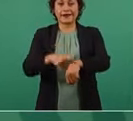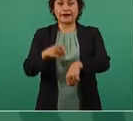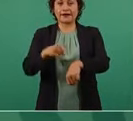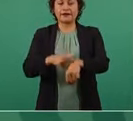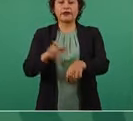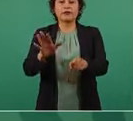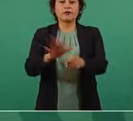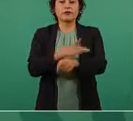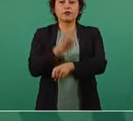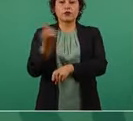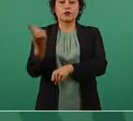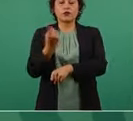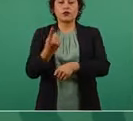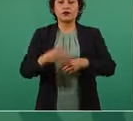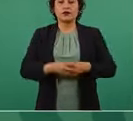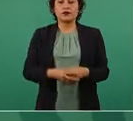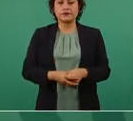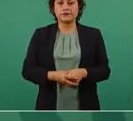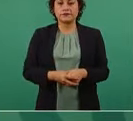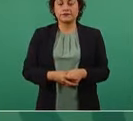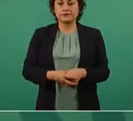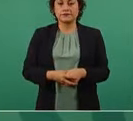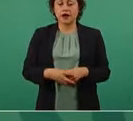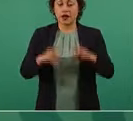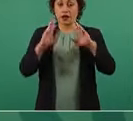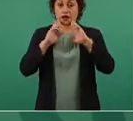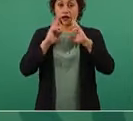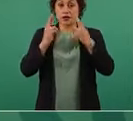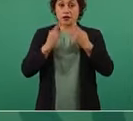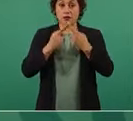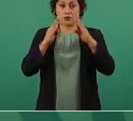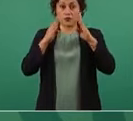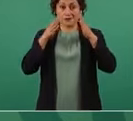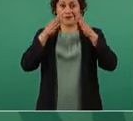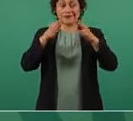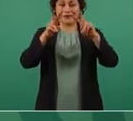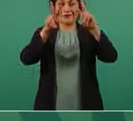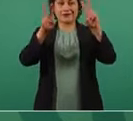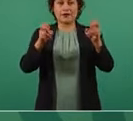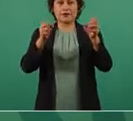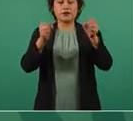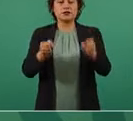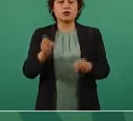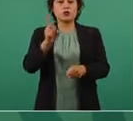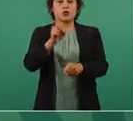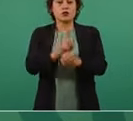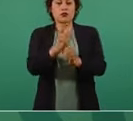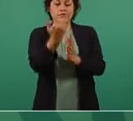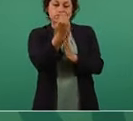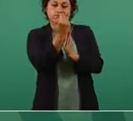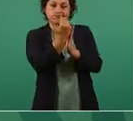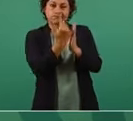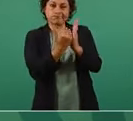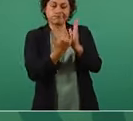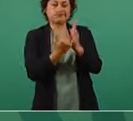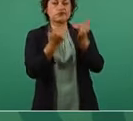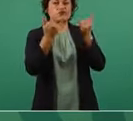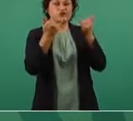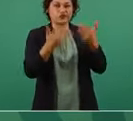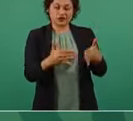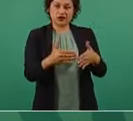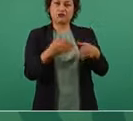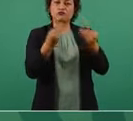agenda de la reunión de seguridad bastante cargada, extensa, pero